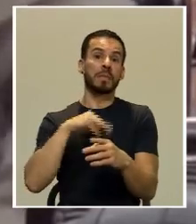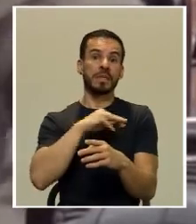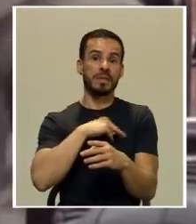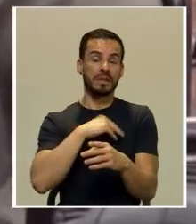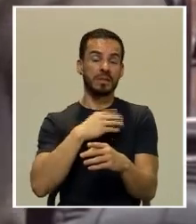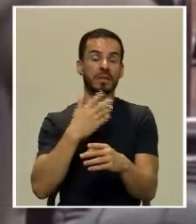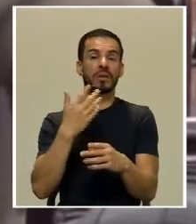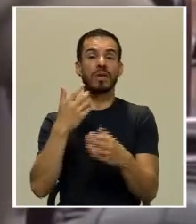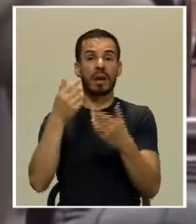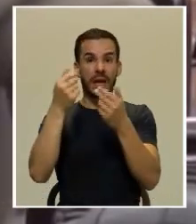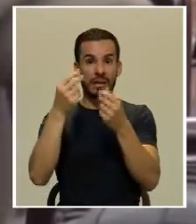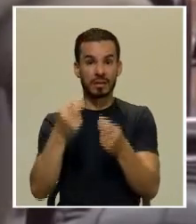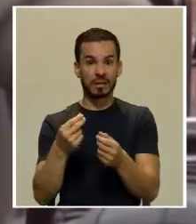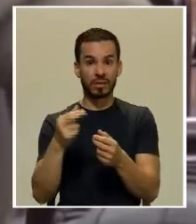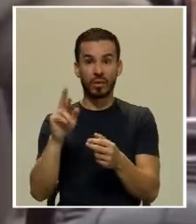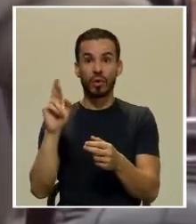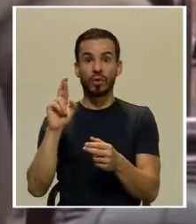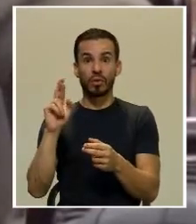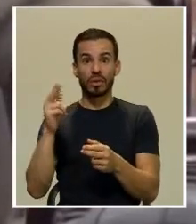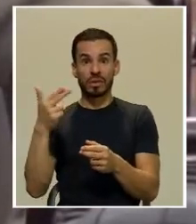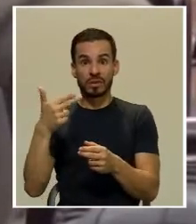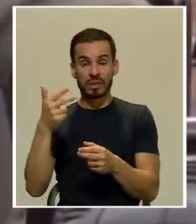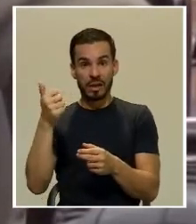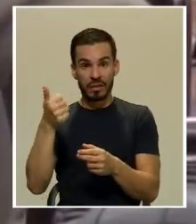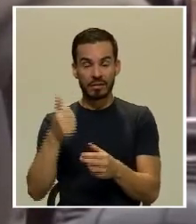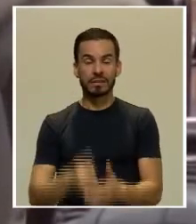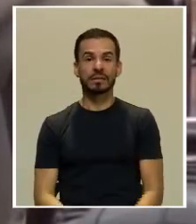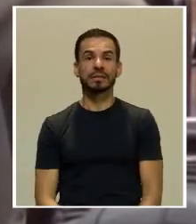el exministro de Hacienda, Rodrigo Chávez,